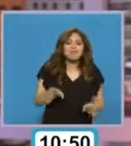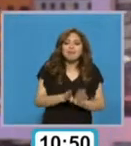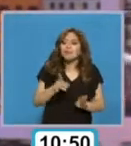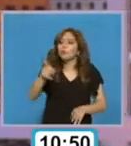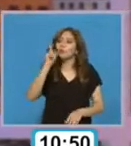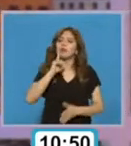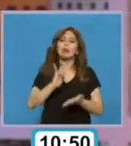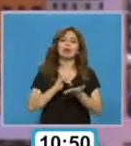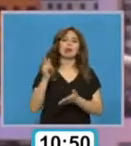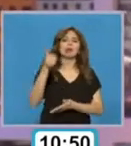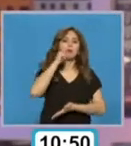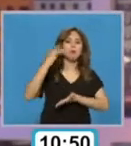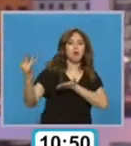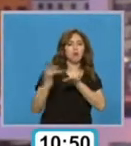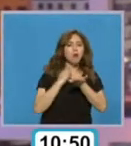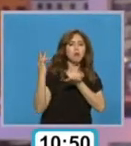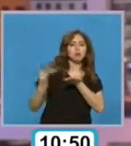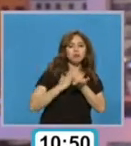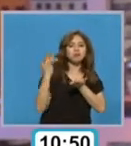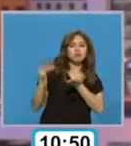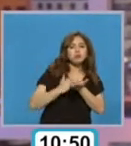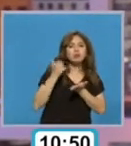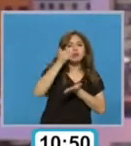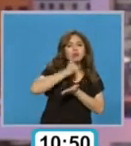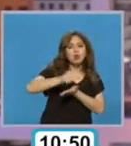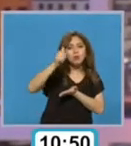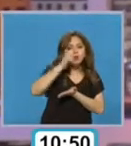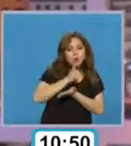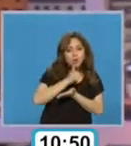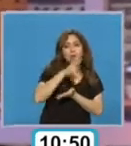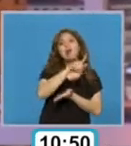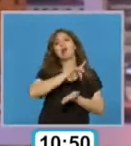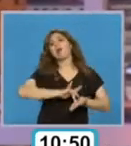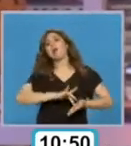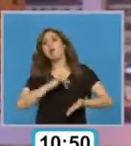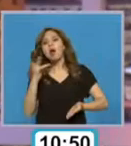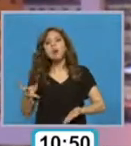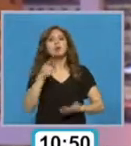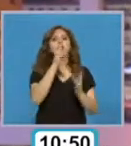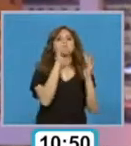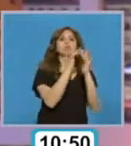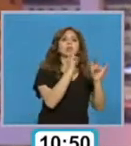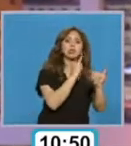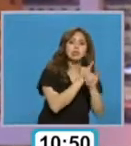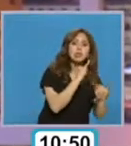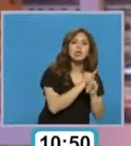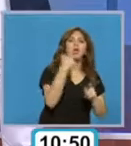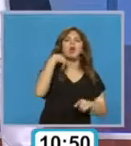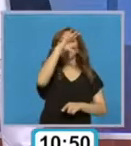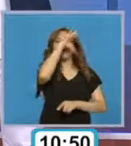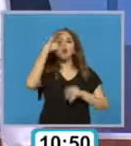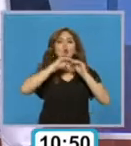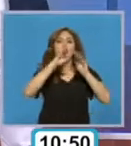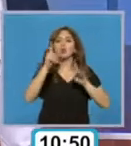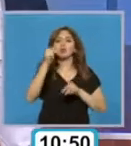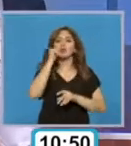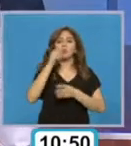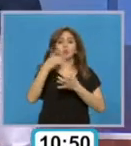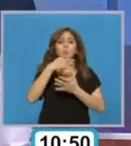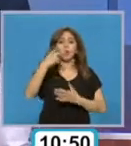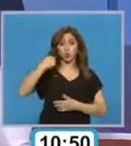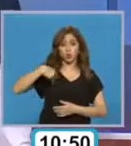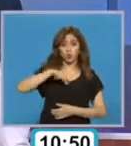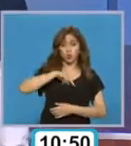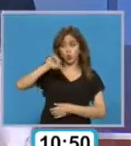apoyan, más sin embargo, bueno, muchísimas gracias por estar con nosotros, siempre ahí detrás de nuestras redes sociales, comentando en las fotos, nosotros atendemos nuestras redes sociales,